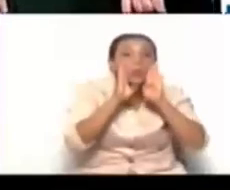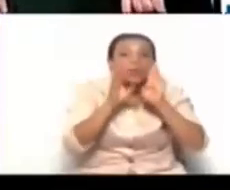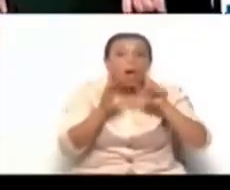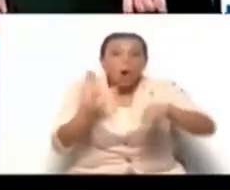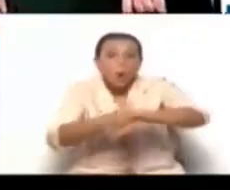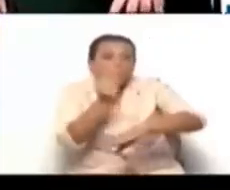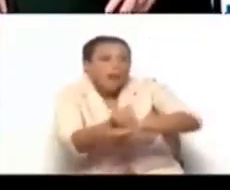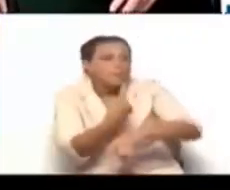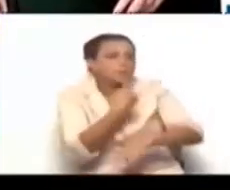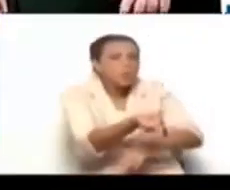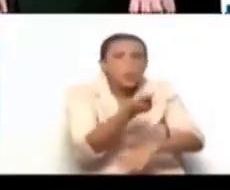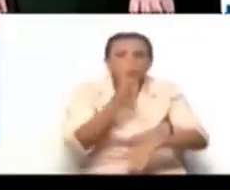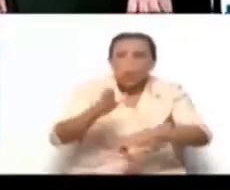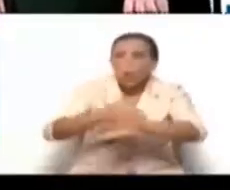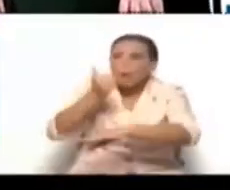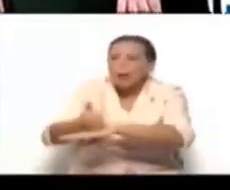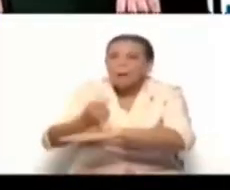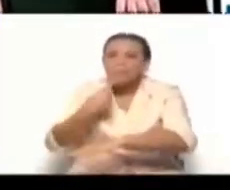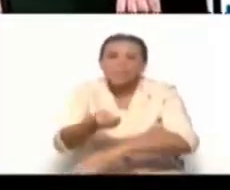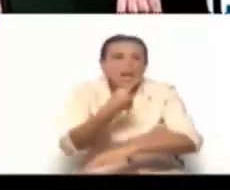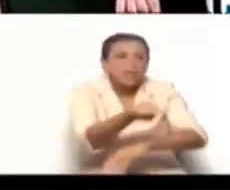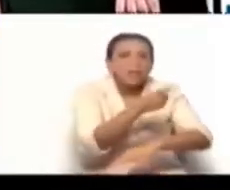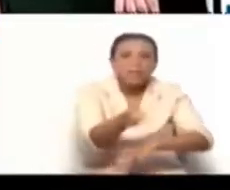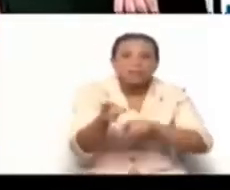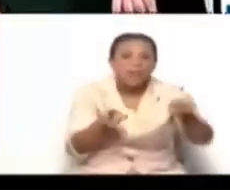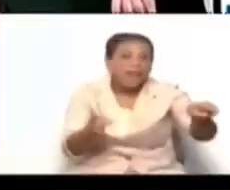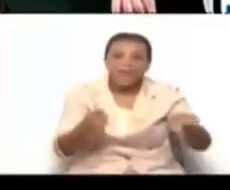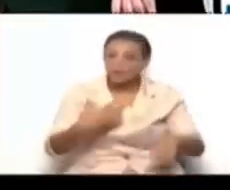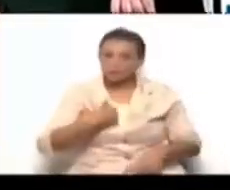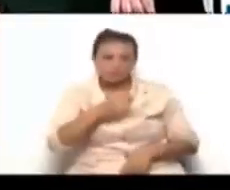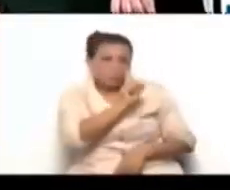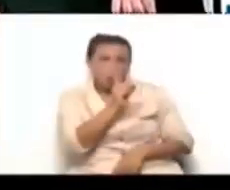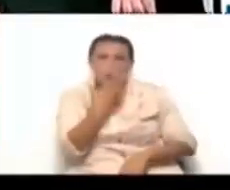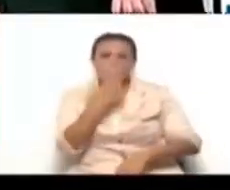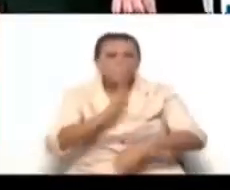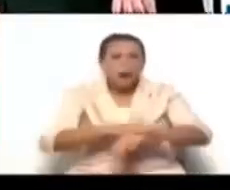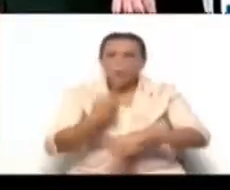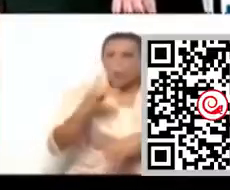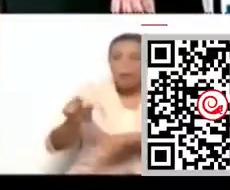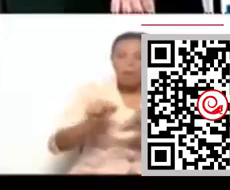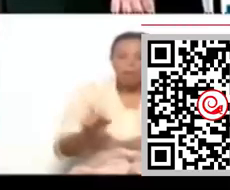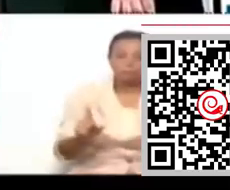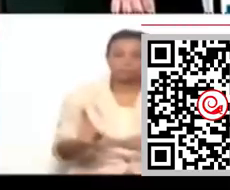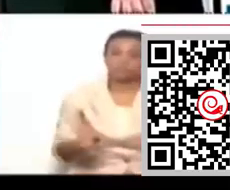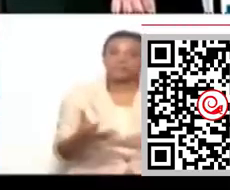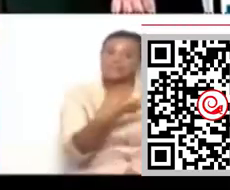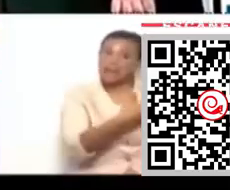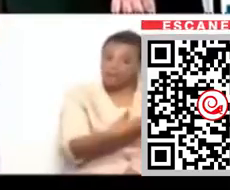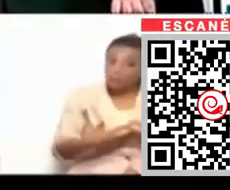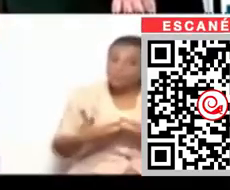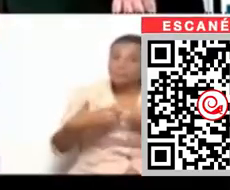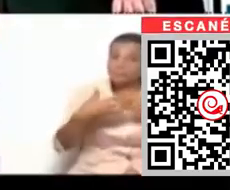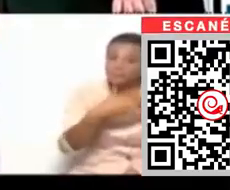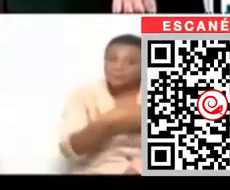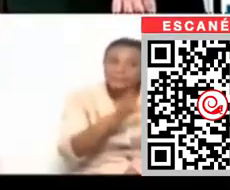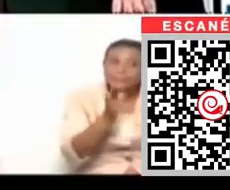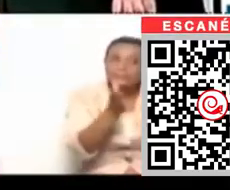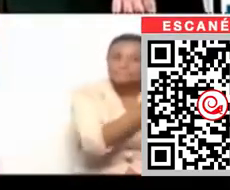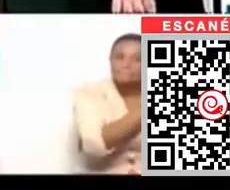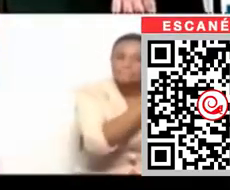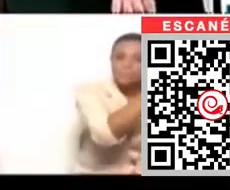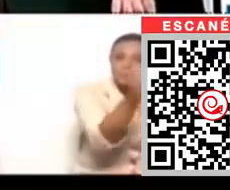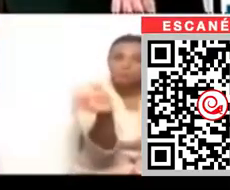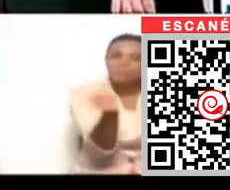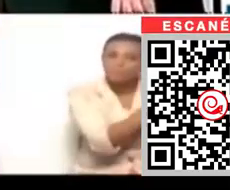culpas y a develar el plan completo. Después ellos, los Estados Unidos, algunos organismos